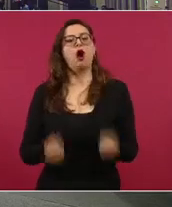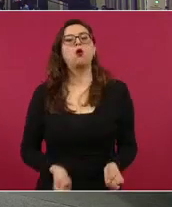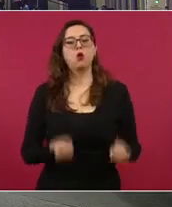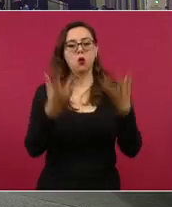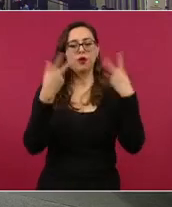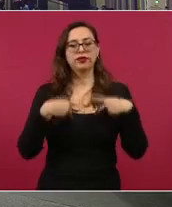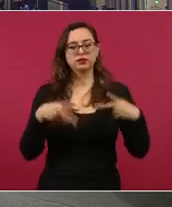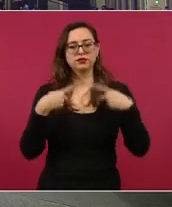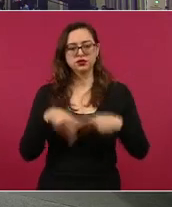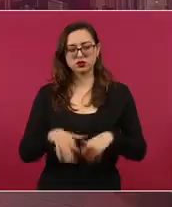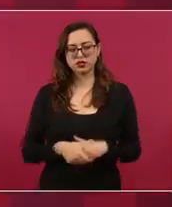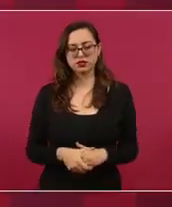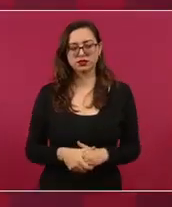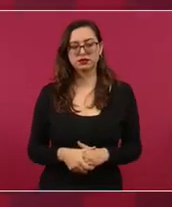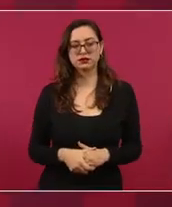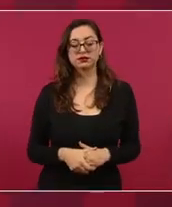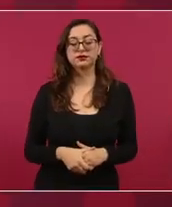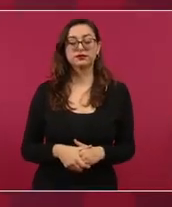porque